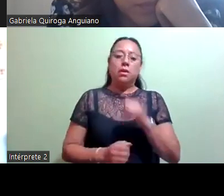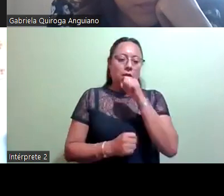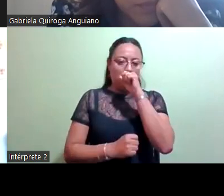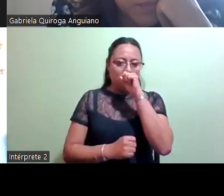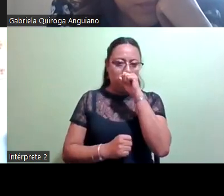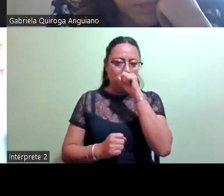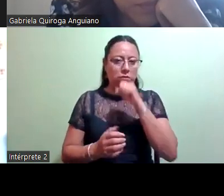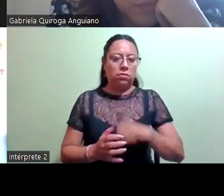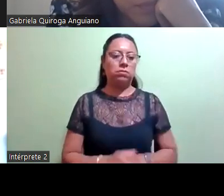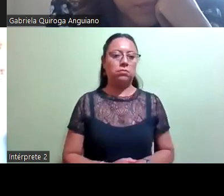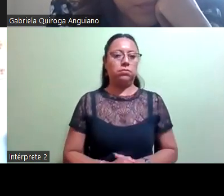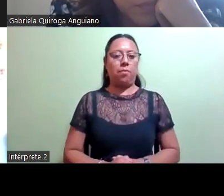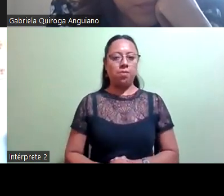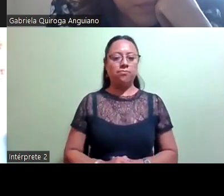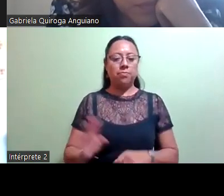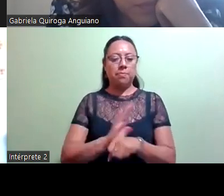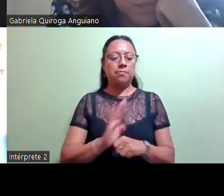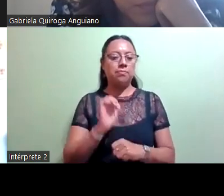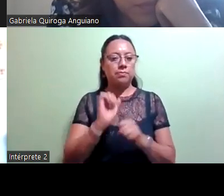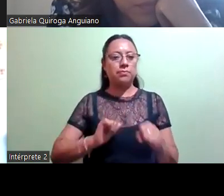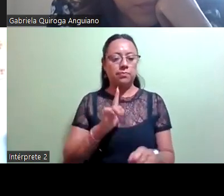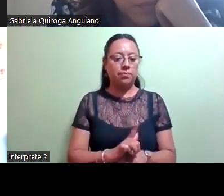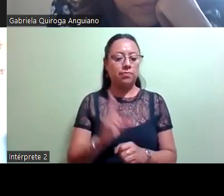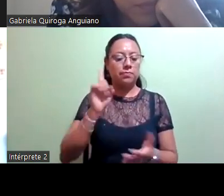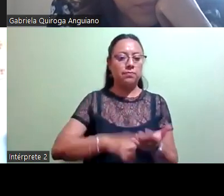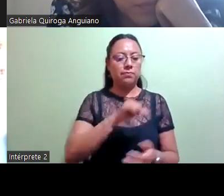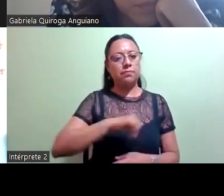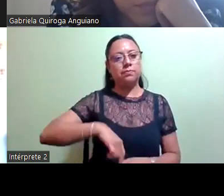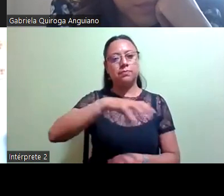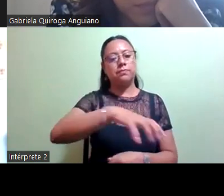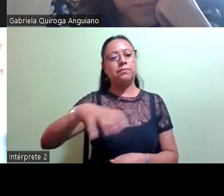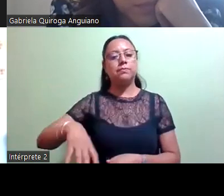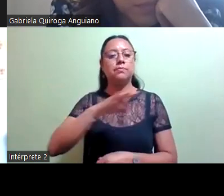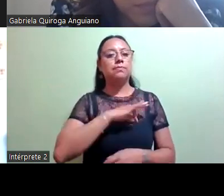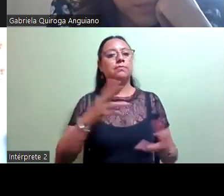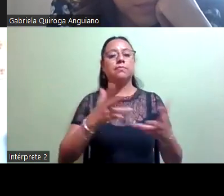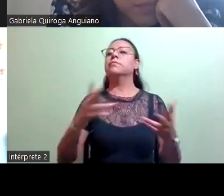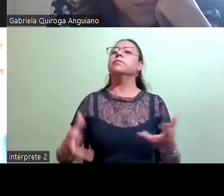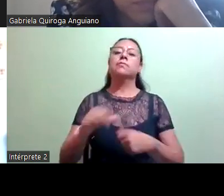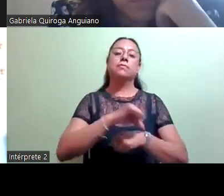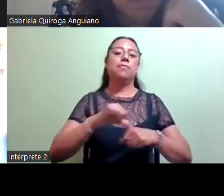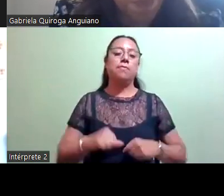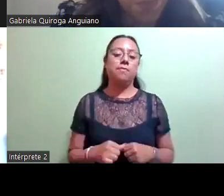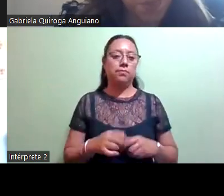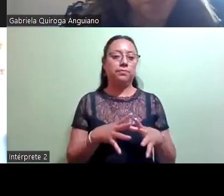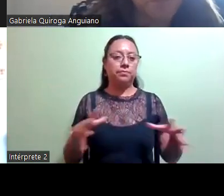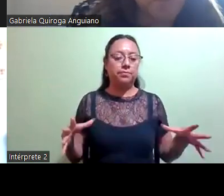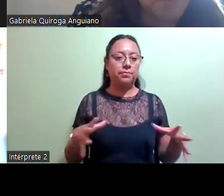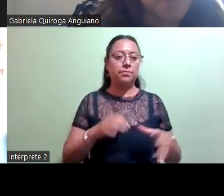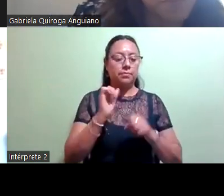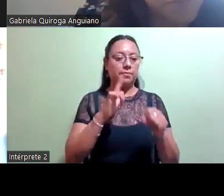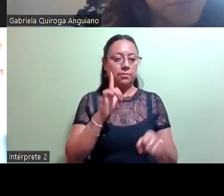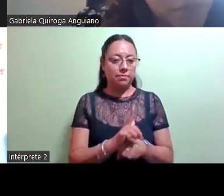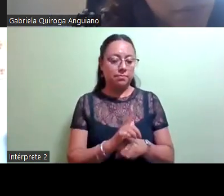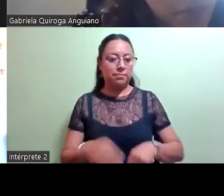administrativa, perdón, del bienestar animal en las alcaldías y se realice la esterilización masiva a animales en situación de calle,